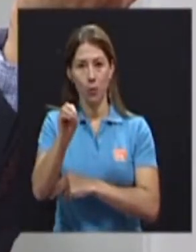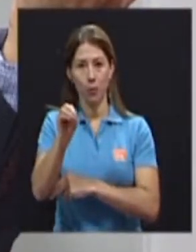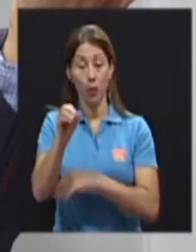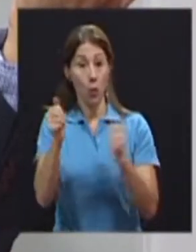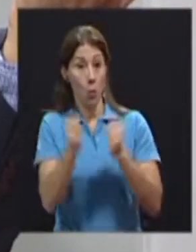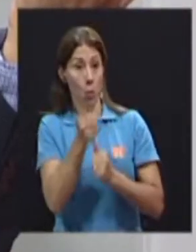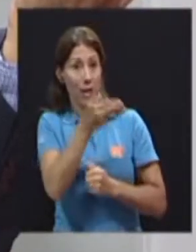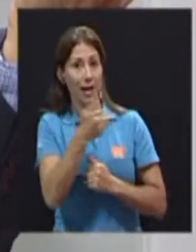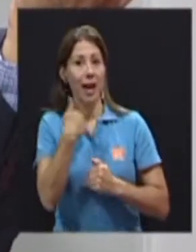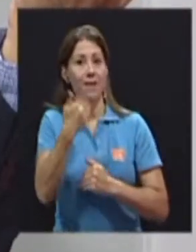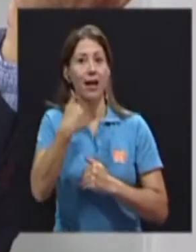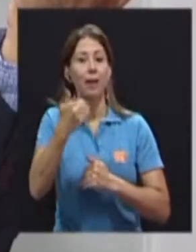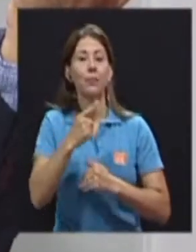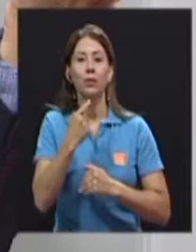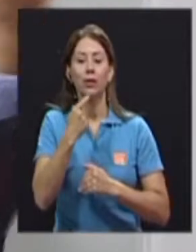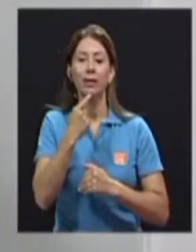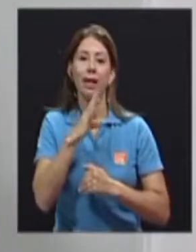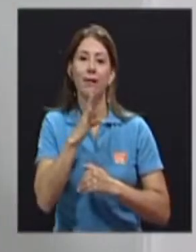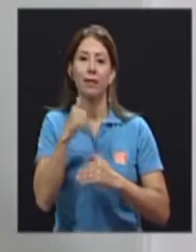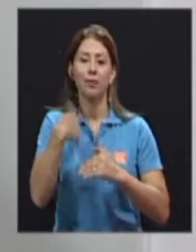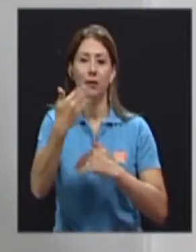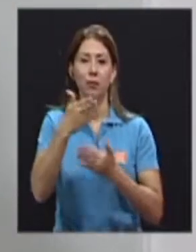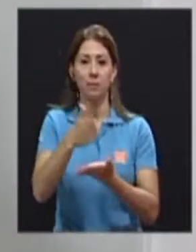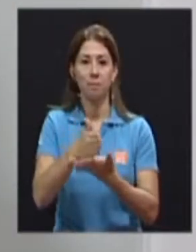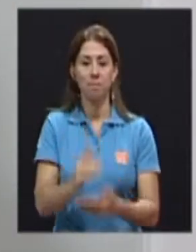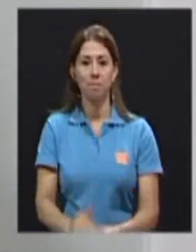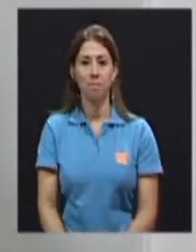Conversaremos con él una vez que el canal nos invite a hacerlo.